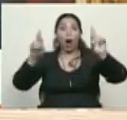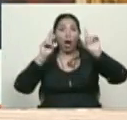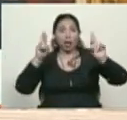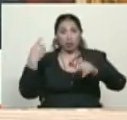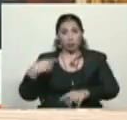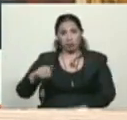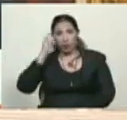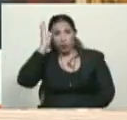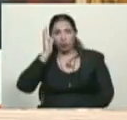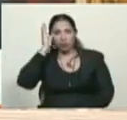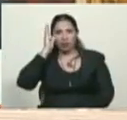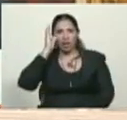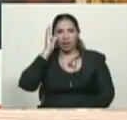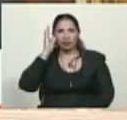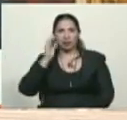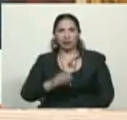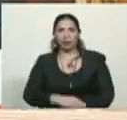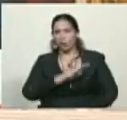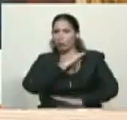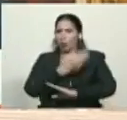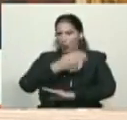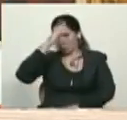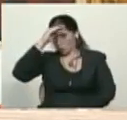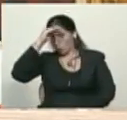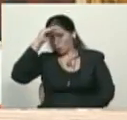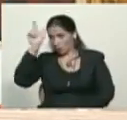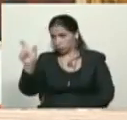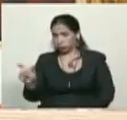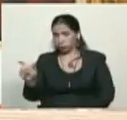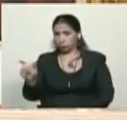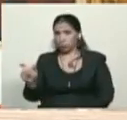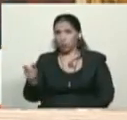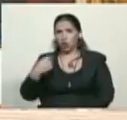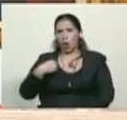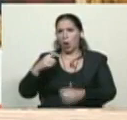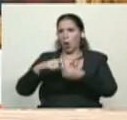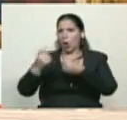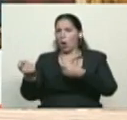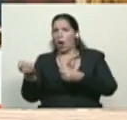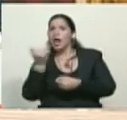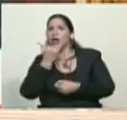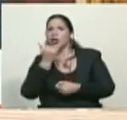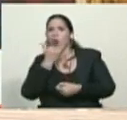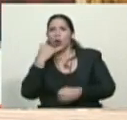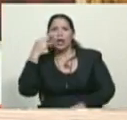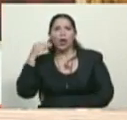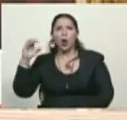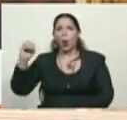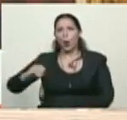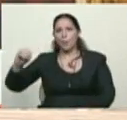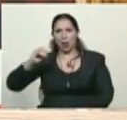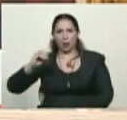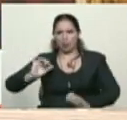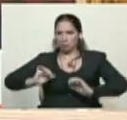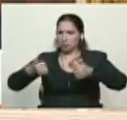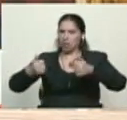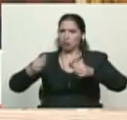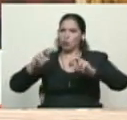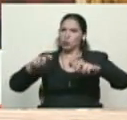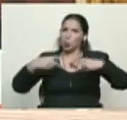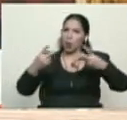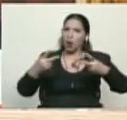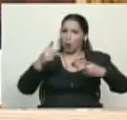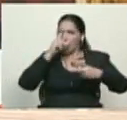conciencia y la valentía, Donald Trump, para decir, me saco de encima los errores de Obama e inicio una nueva era con